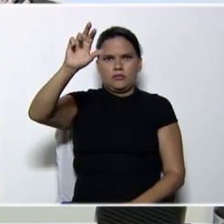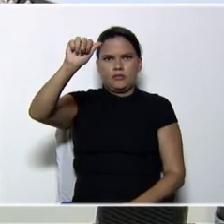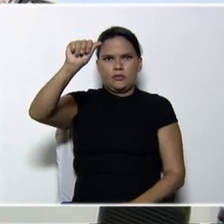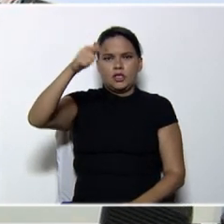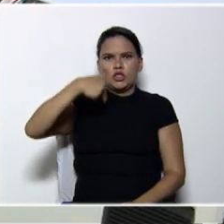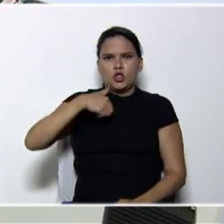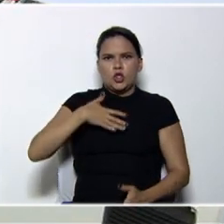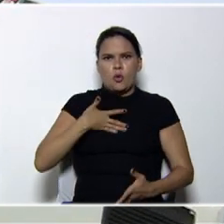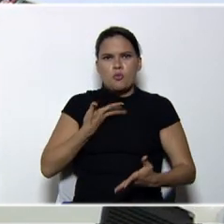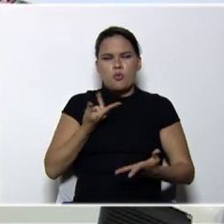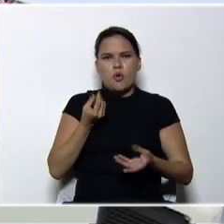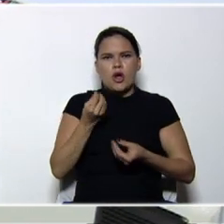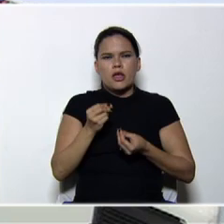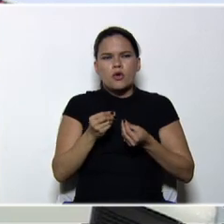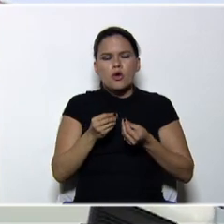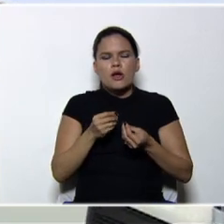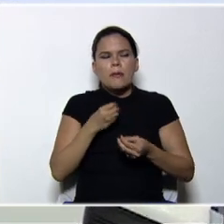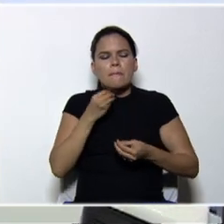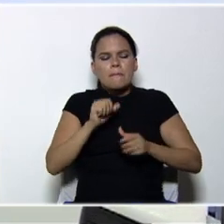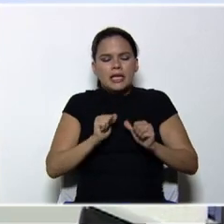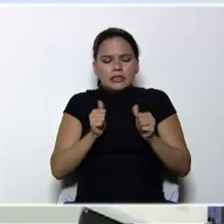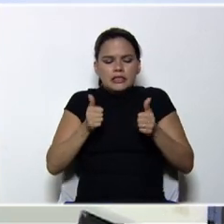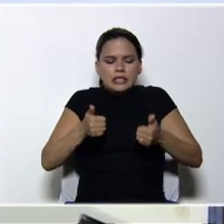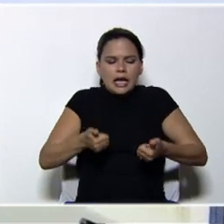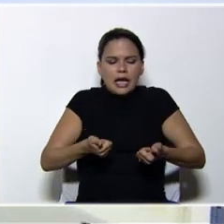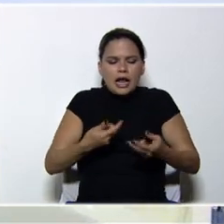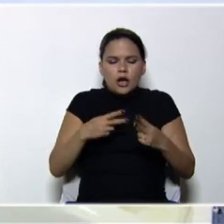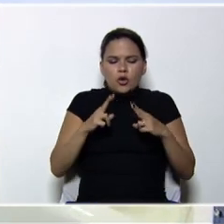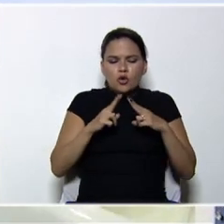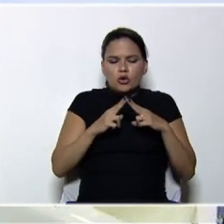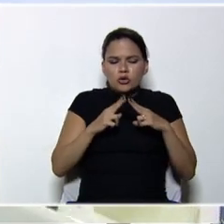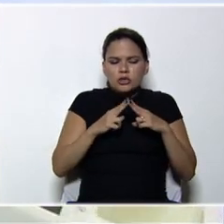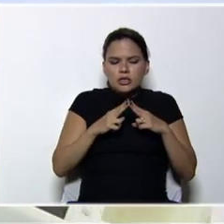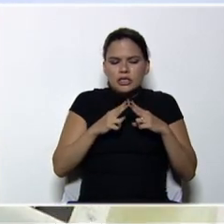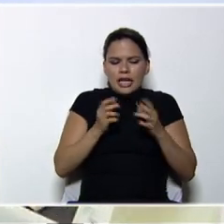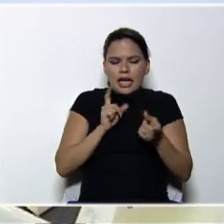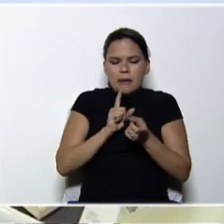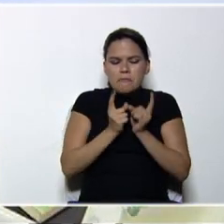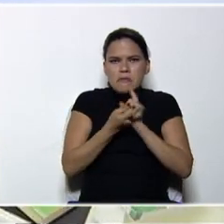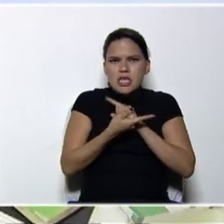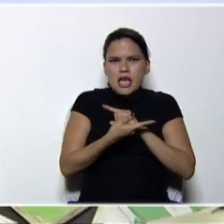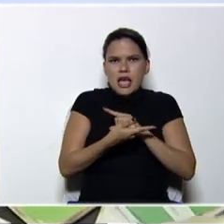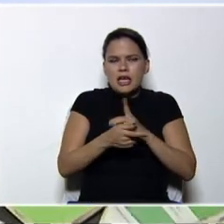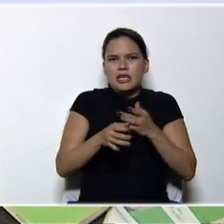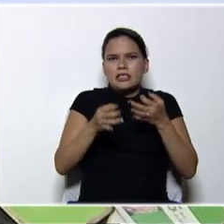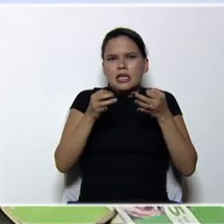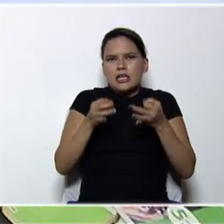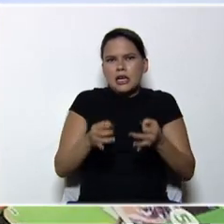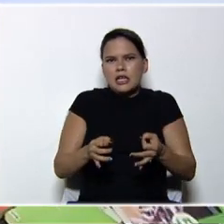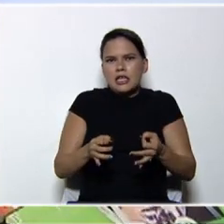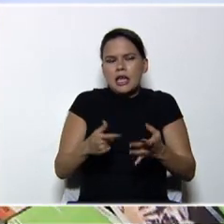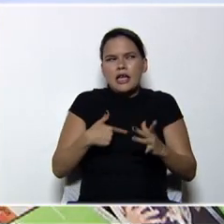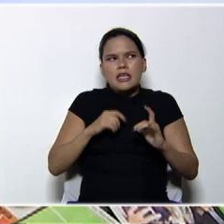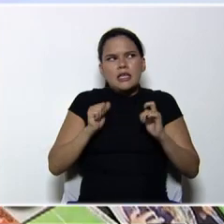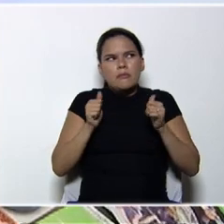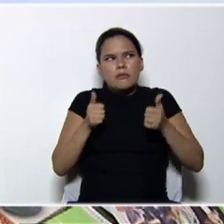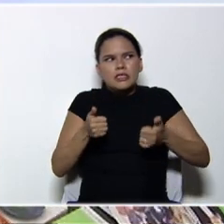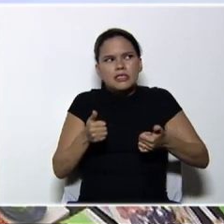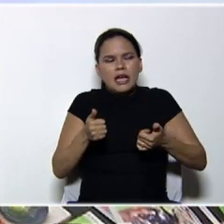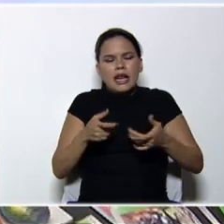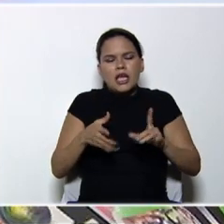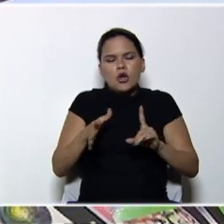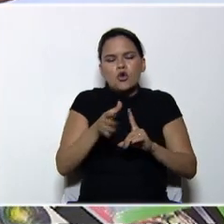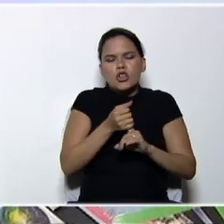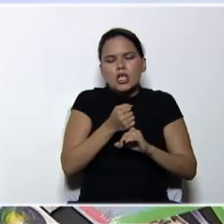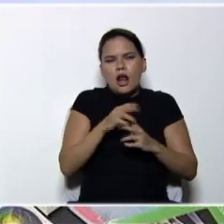puedo conocer la solución. En ningún momento estoy hablando de tocar el método científico en su estructura como la